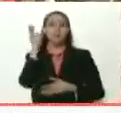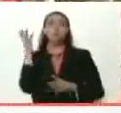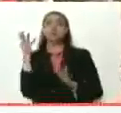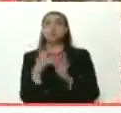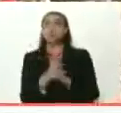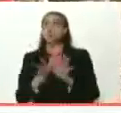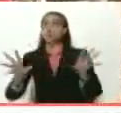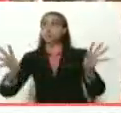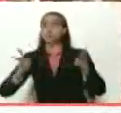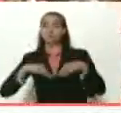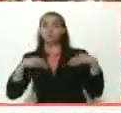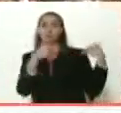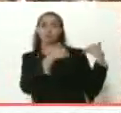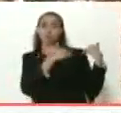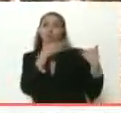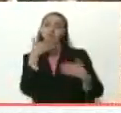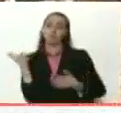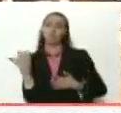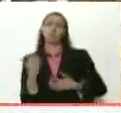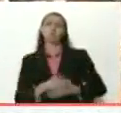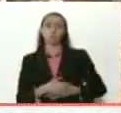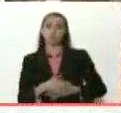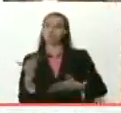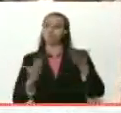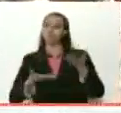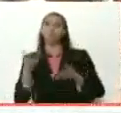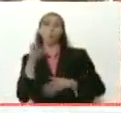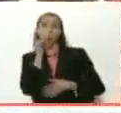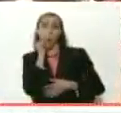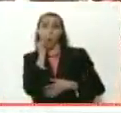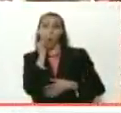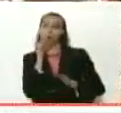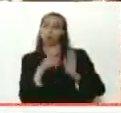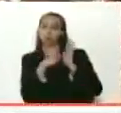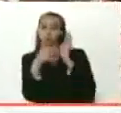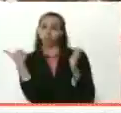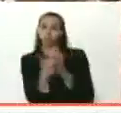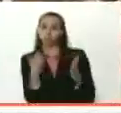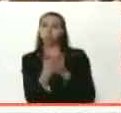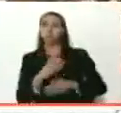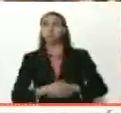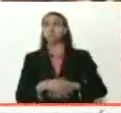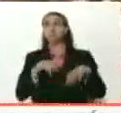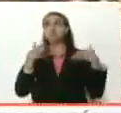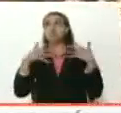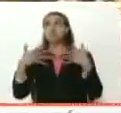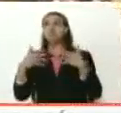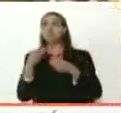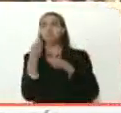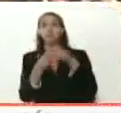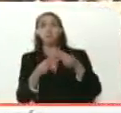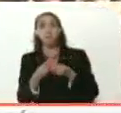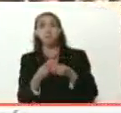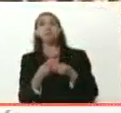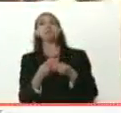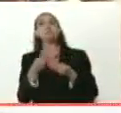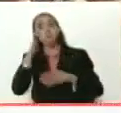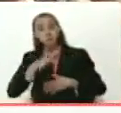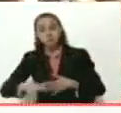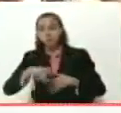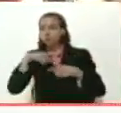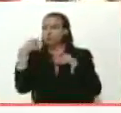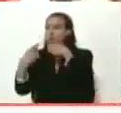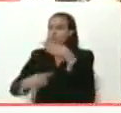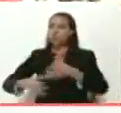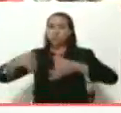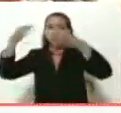una responsabilidad lo hacen mucho mejor que los hombres, eso está demostrado. Y hoy en esta manifestación es el pueblo en la calle, el pueblo en la calle, todos los días en